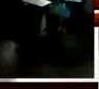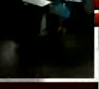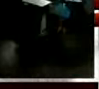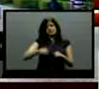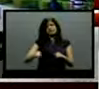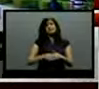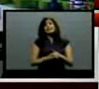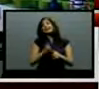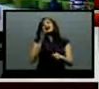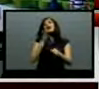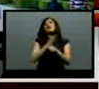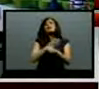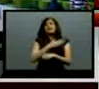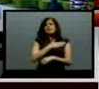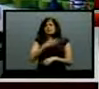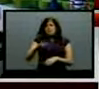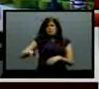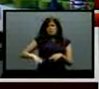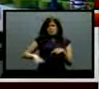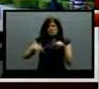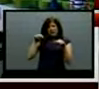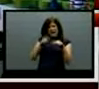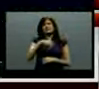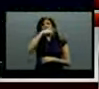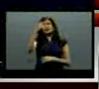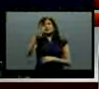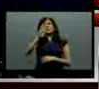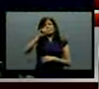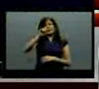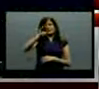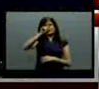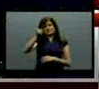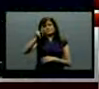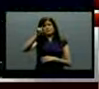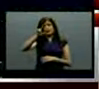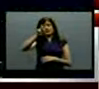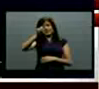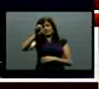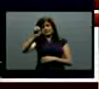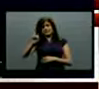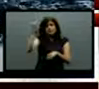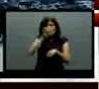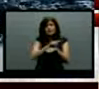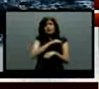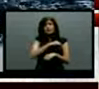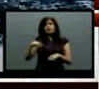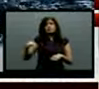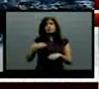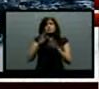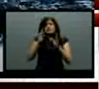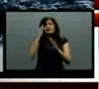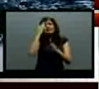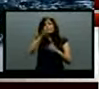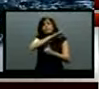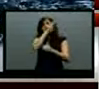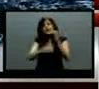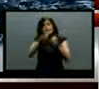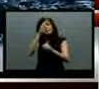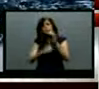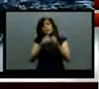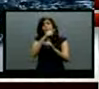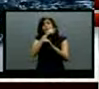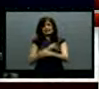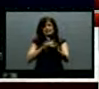gobierno opaco, ha sido un gobierno con muchísima corrupción y creo que a los ciudadanos no nos gusta saber que Martín Batres, que